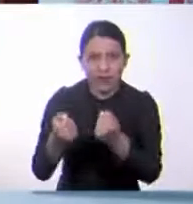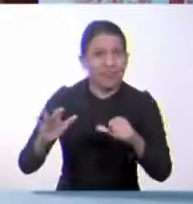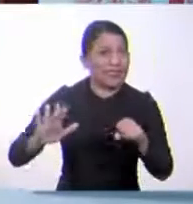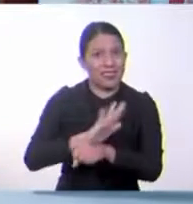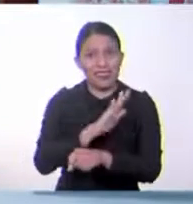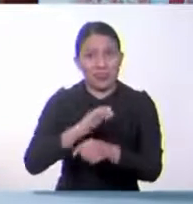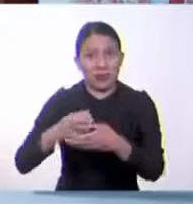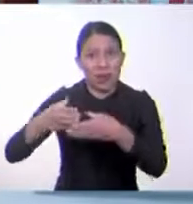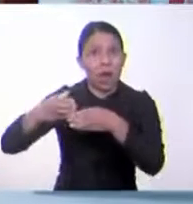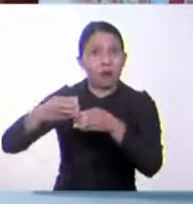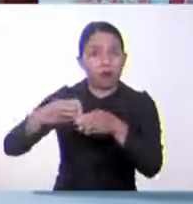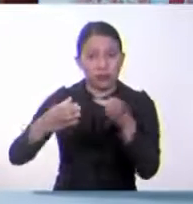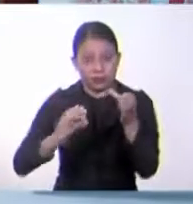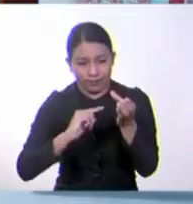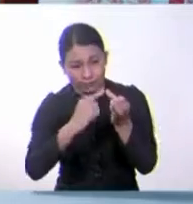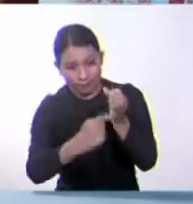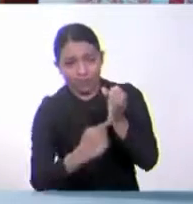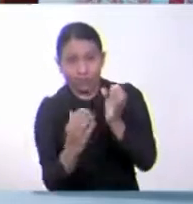extremo cortado de la botella.